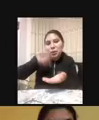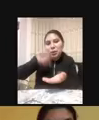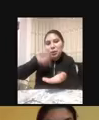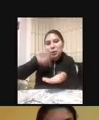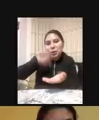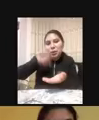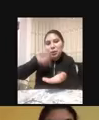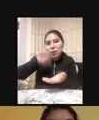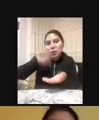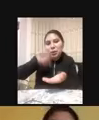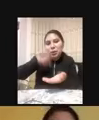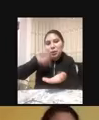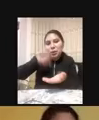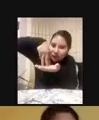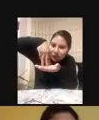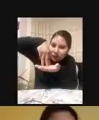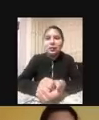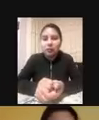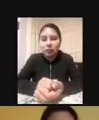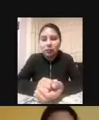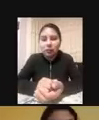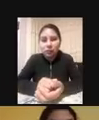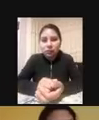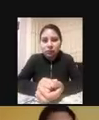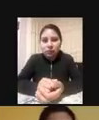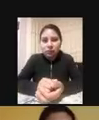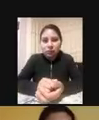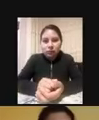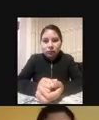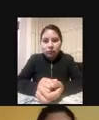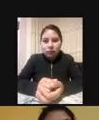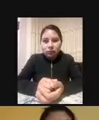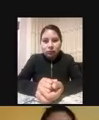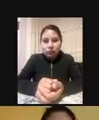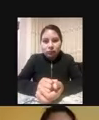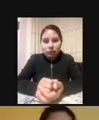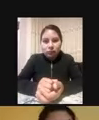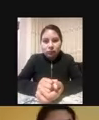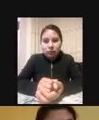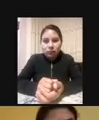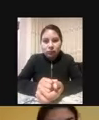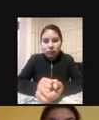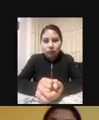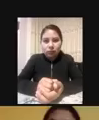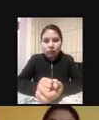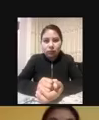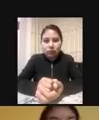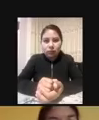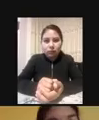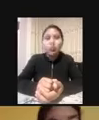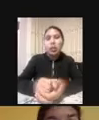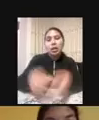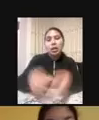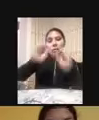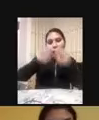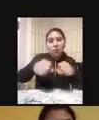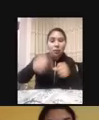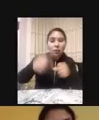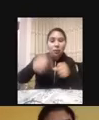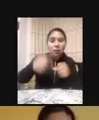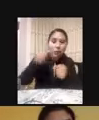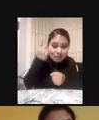los utensilios para sacar estas liguitas. Nos va a dar mayor precisión, nos va a dar mayor atención y obviamente concentración en lo que